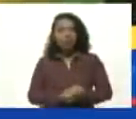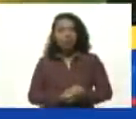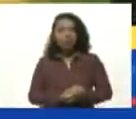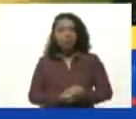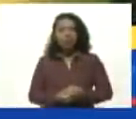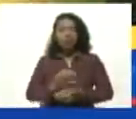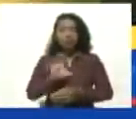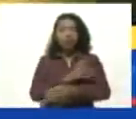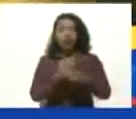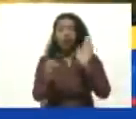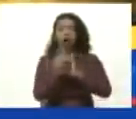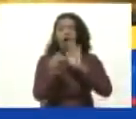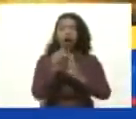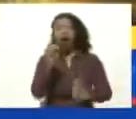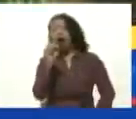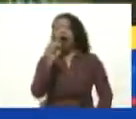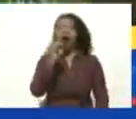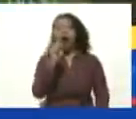cantantes,